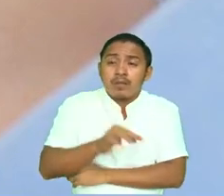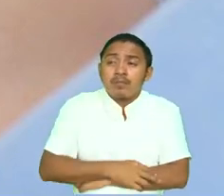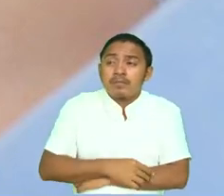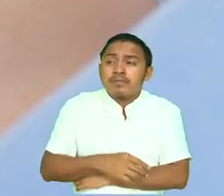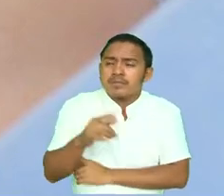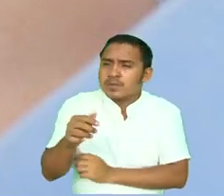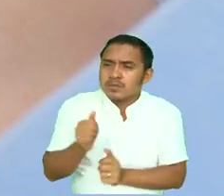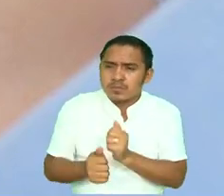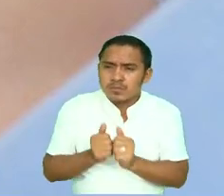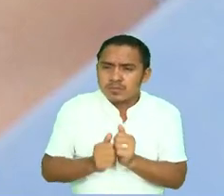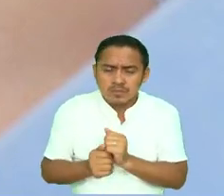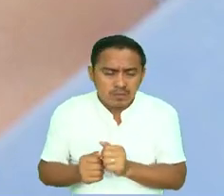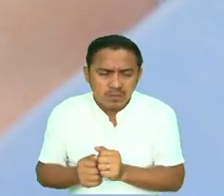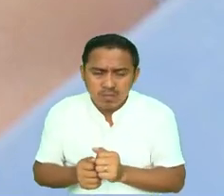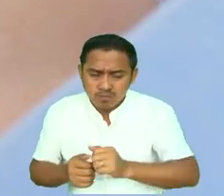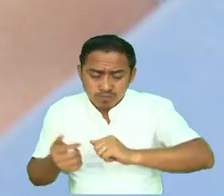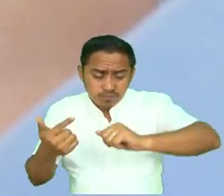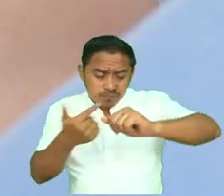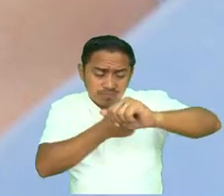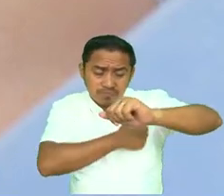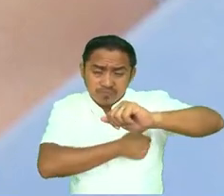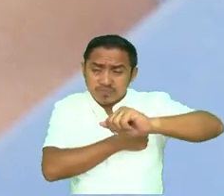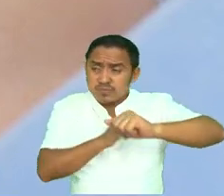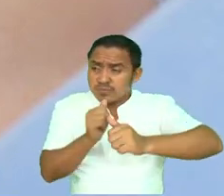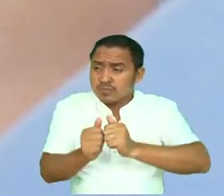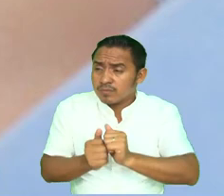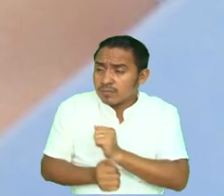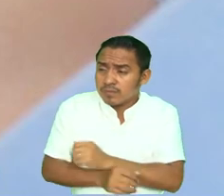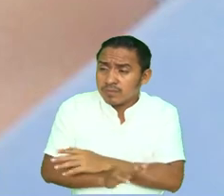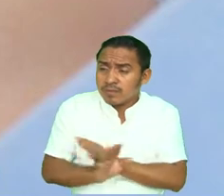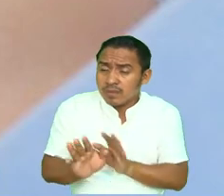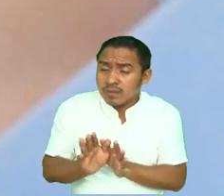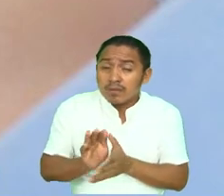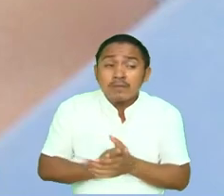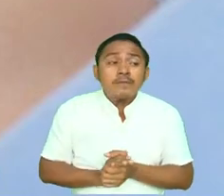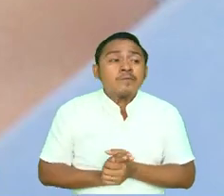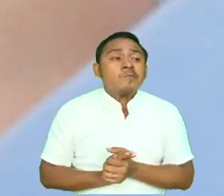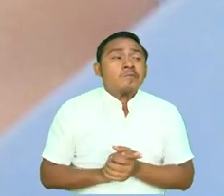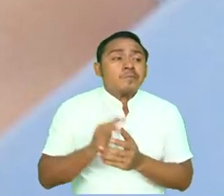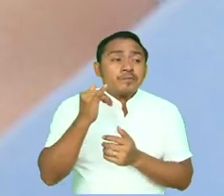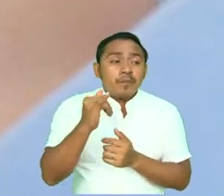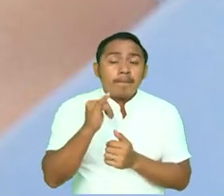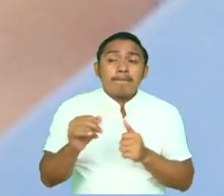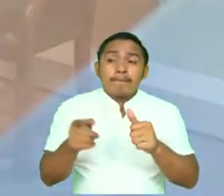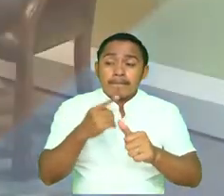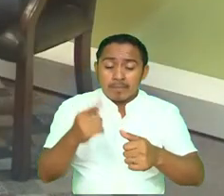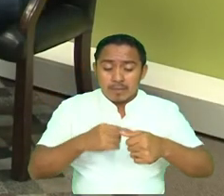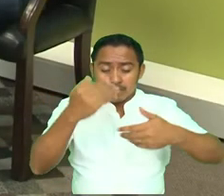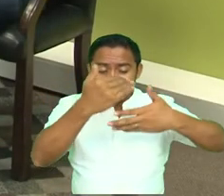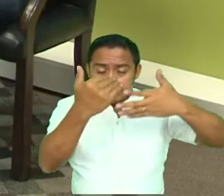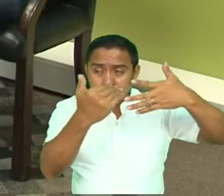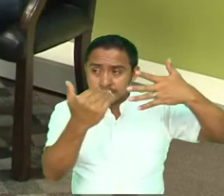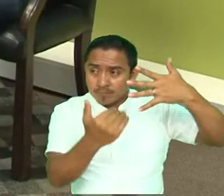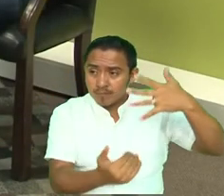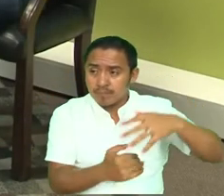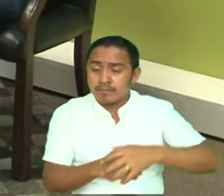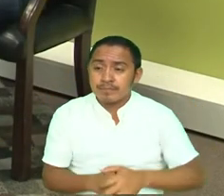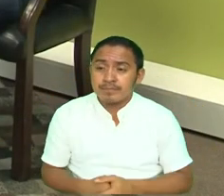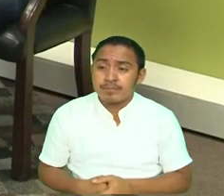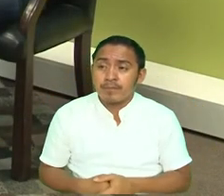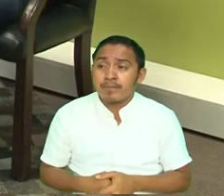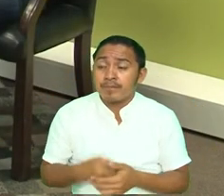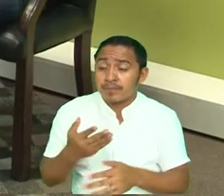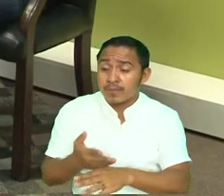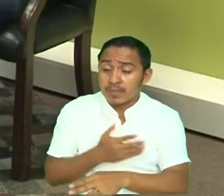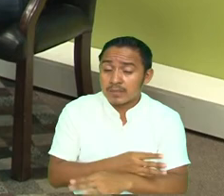repercusión en el paciente que se le hace, alguna contraindicación? Sí, tenemos, primero tiene que cumplir los criterios, que ya no haya funcionado la